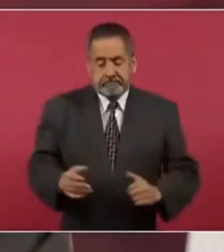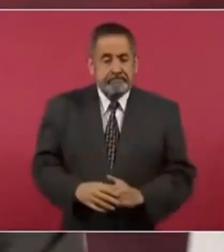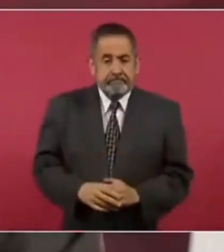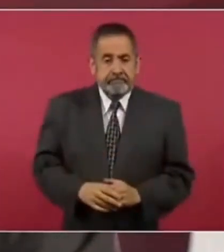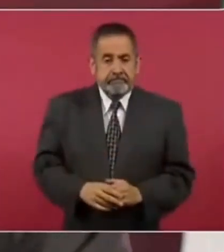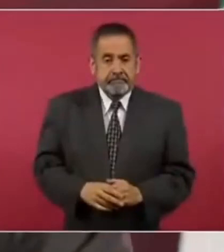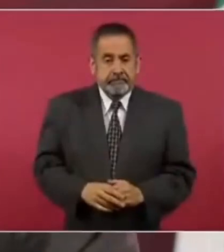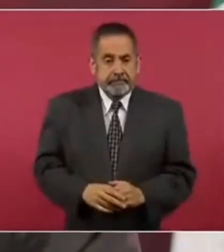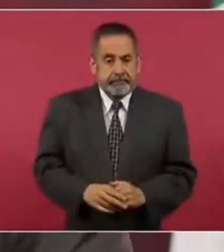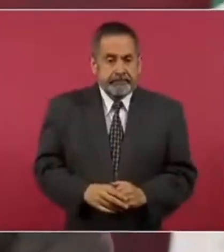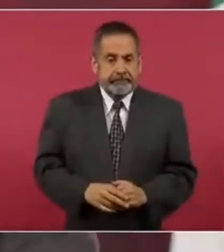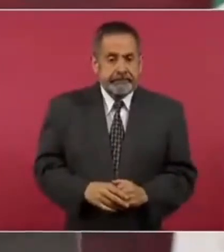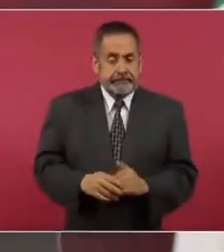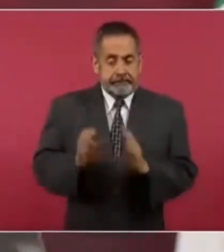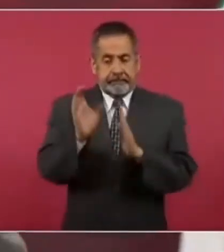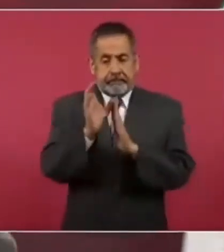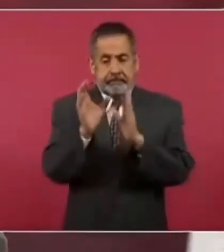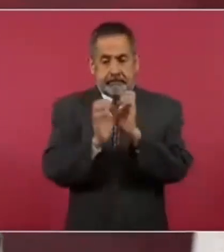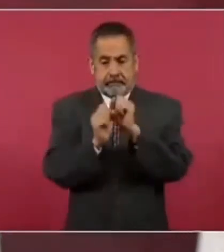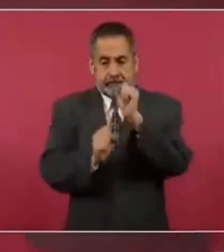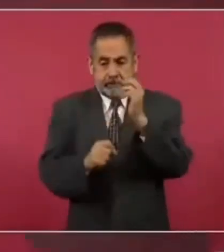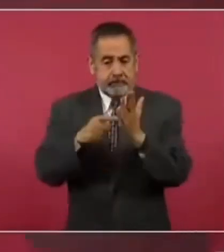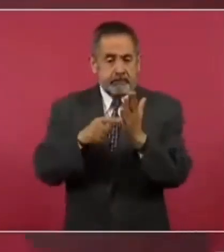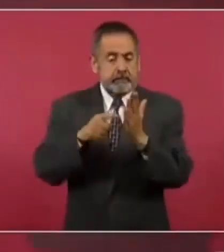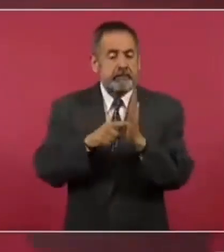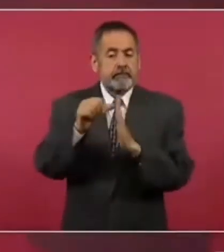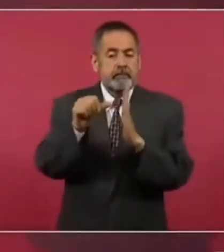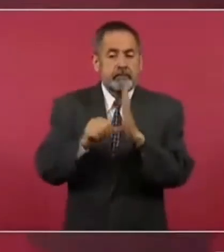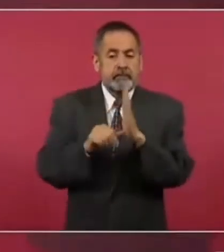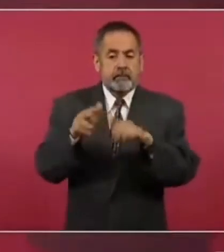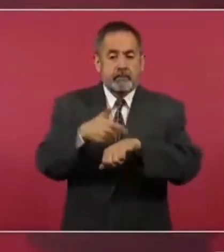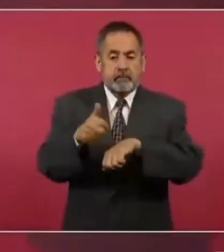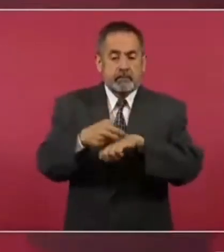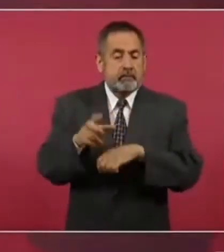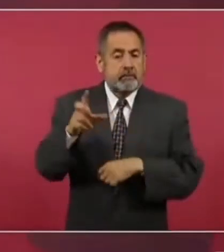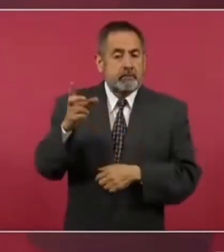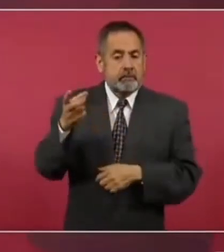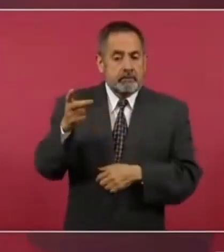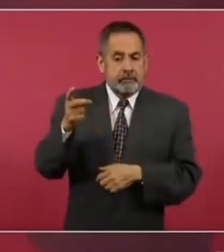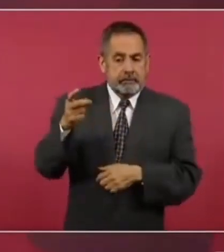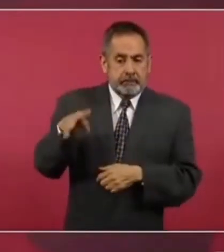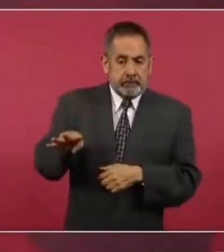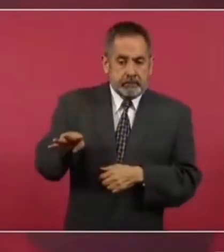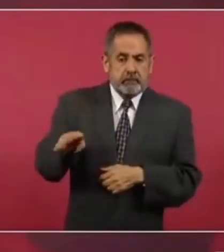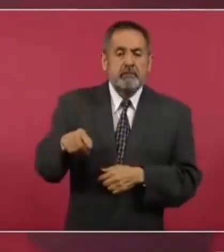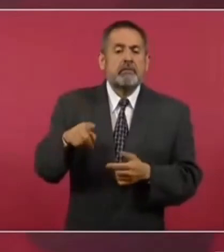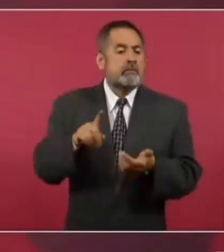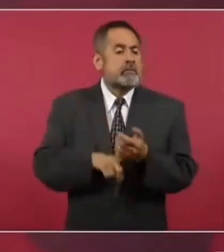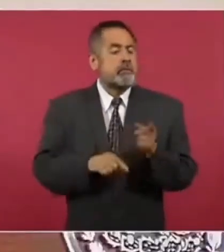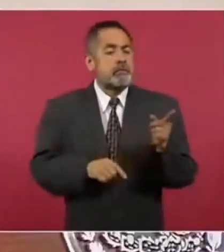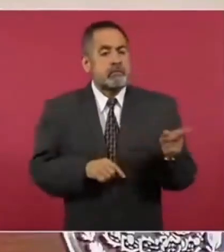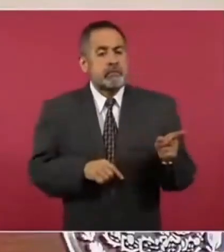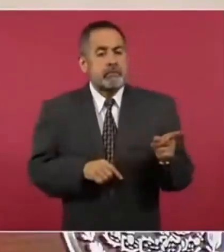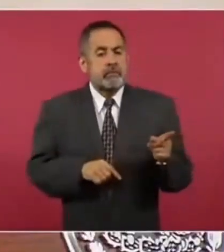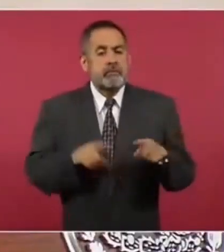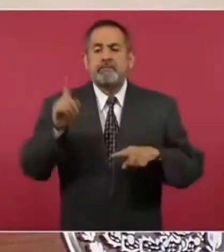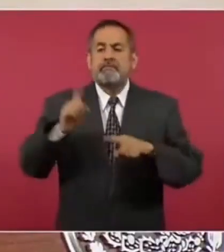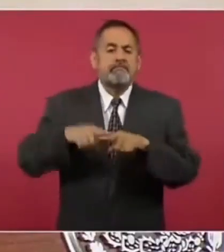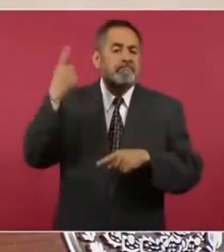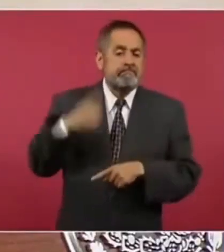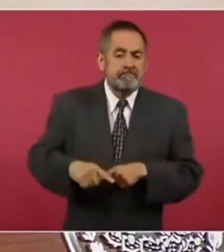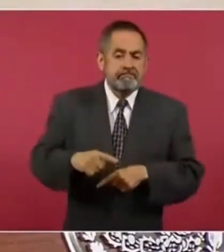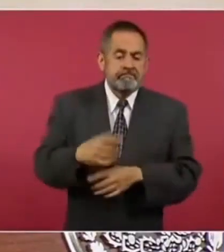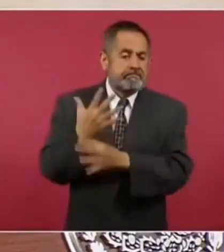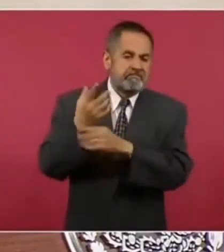La Constitución establece en su artículo 39 que el poder dimana del